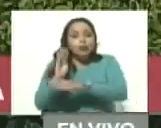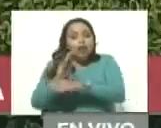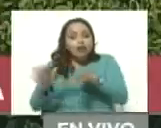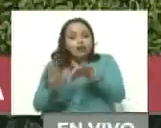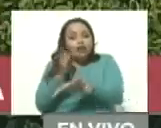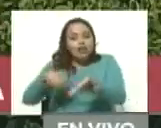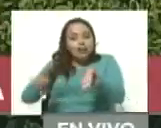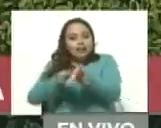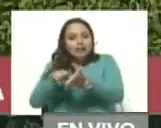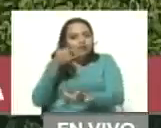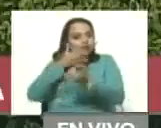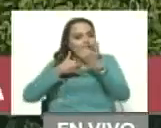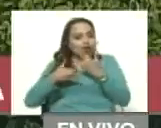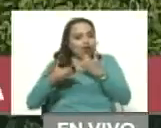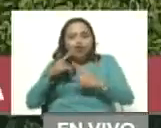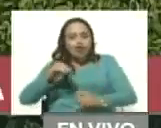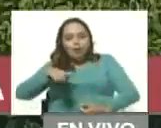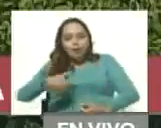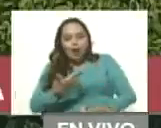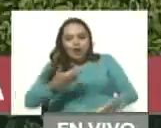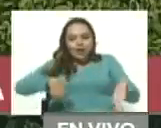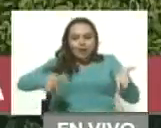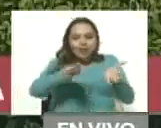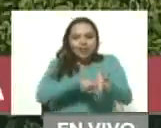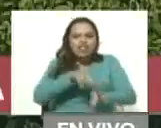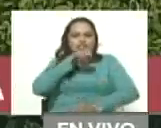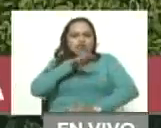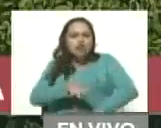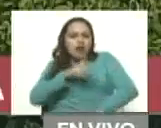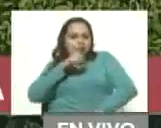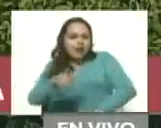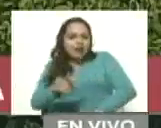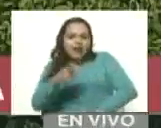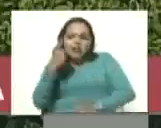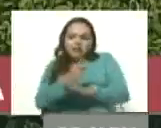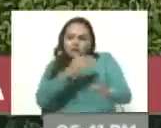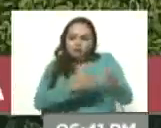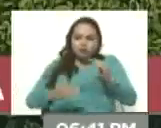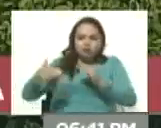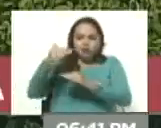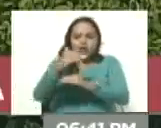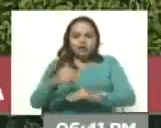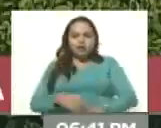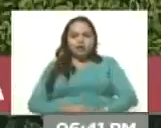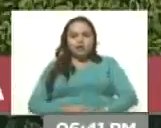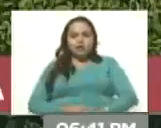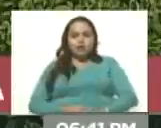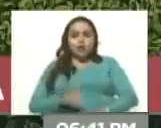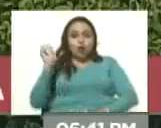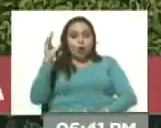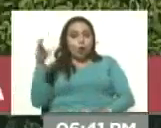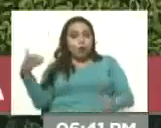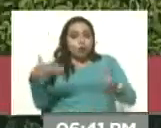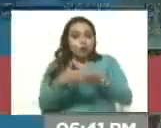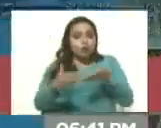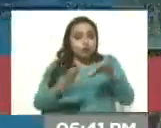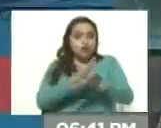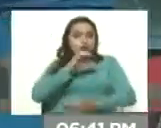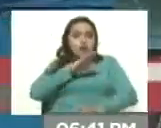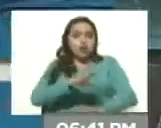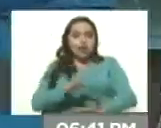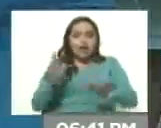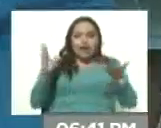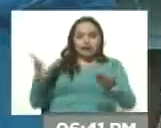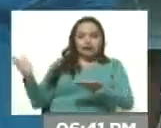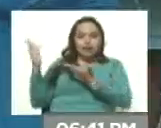repetir esa historia nefasta que estamos decididos a superar y por supuesto el congreso de historia donde esta próxima vamos con